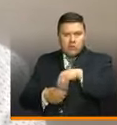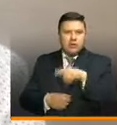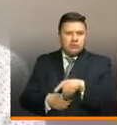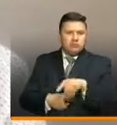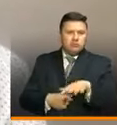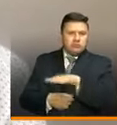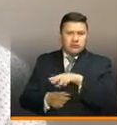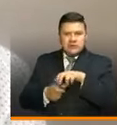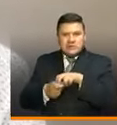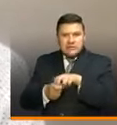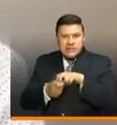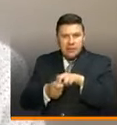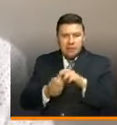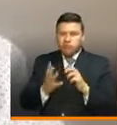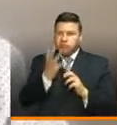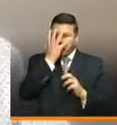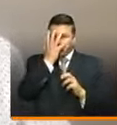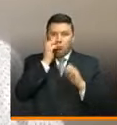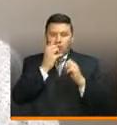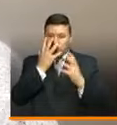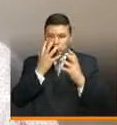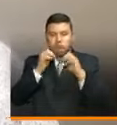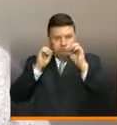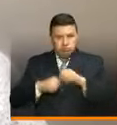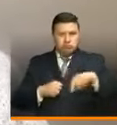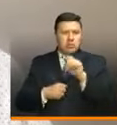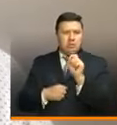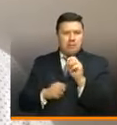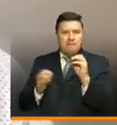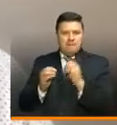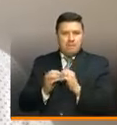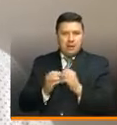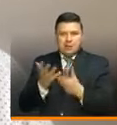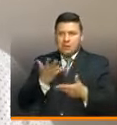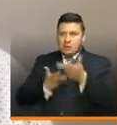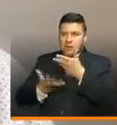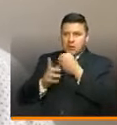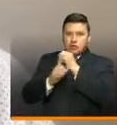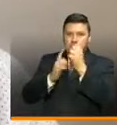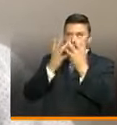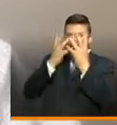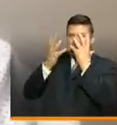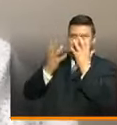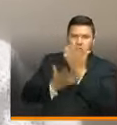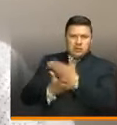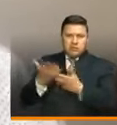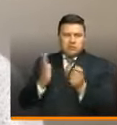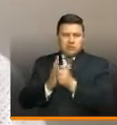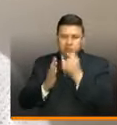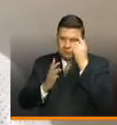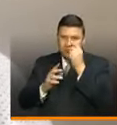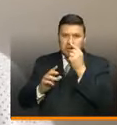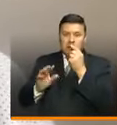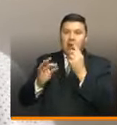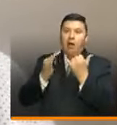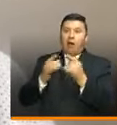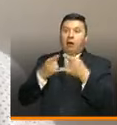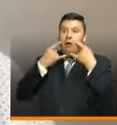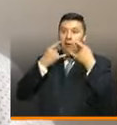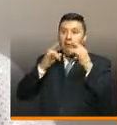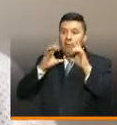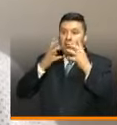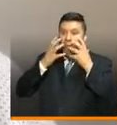medios de transporte masivo y que podamos inclusive tener un poco más de interacción social distinta a la interacción virtual que estamos teniendo hoy